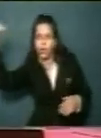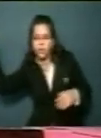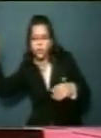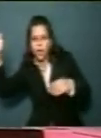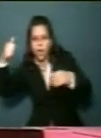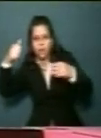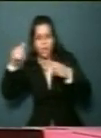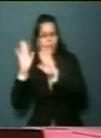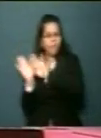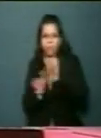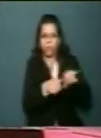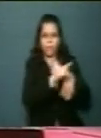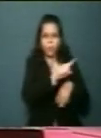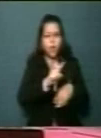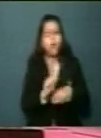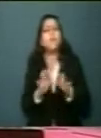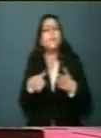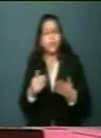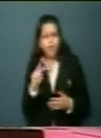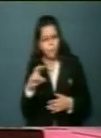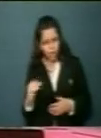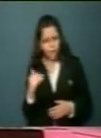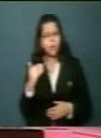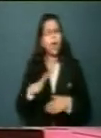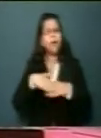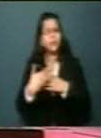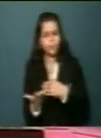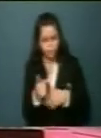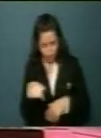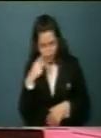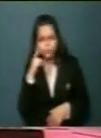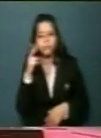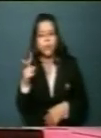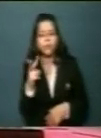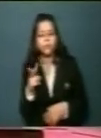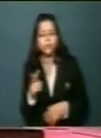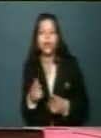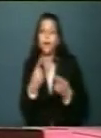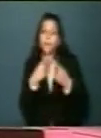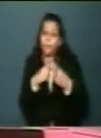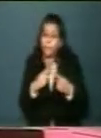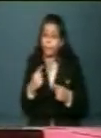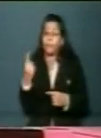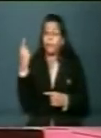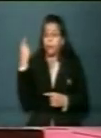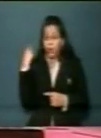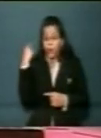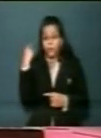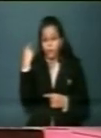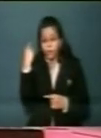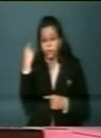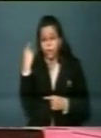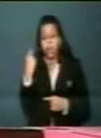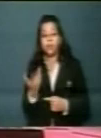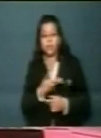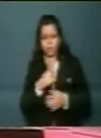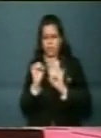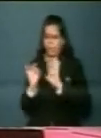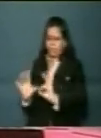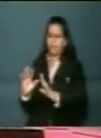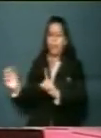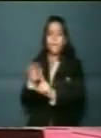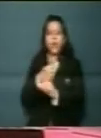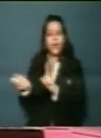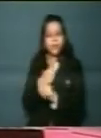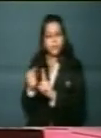como tan notorio es 20 años después. Lo que supuso fue la renuncia a la violencia como